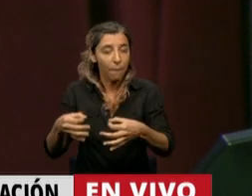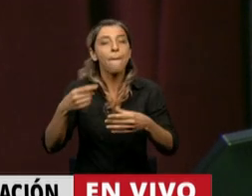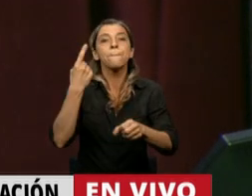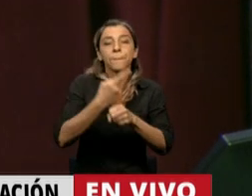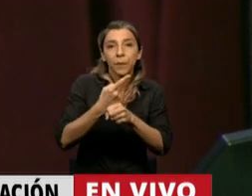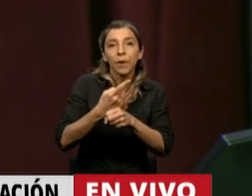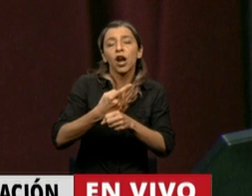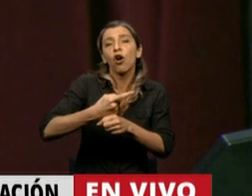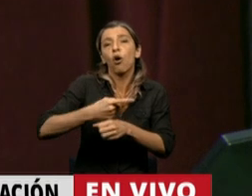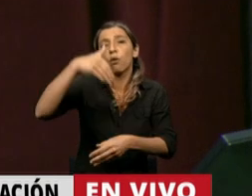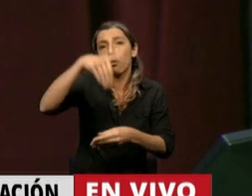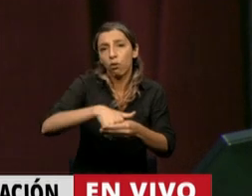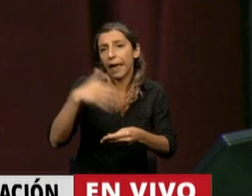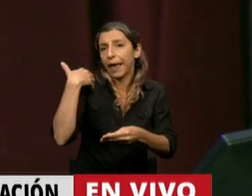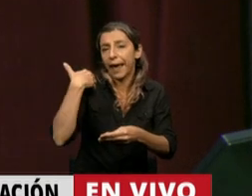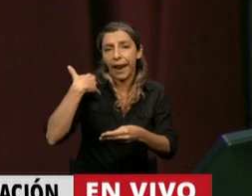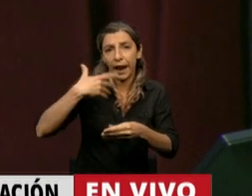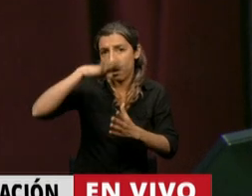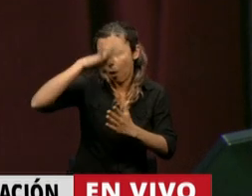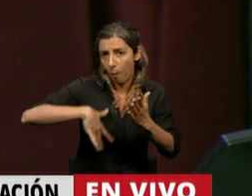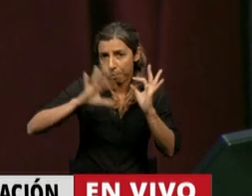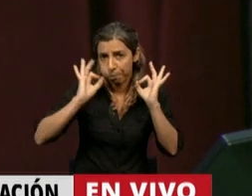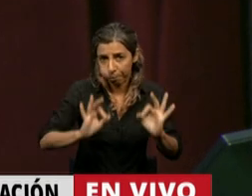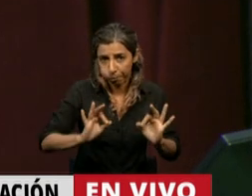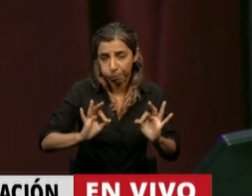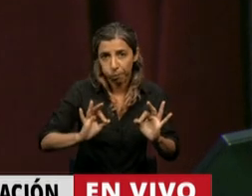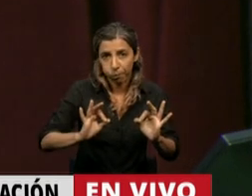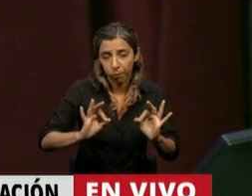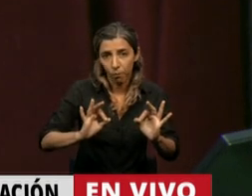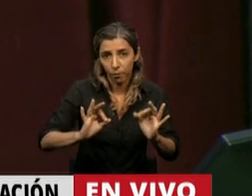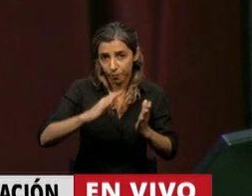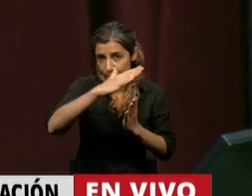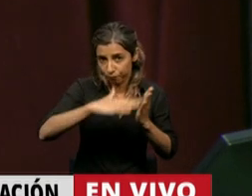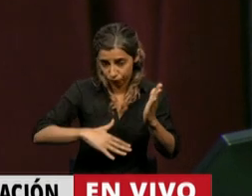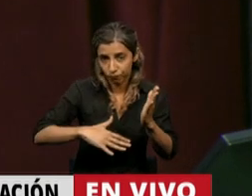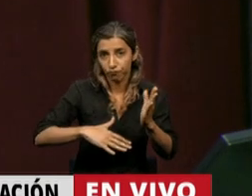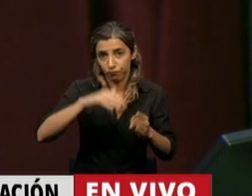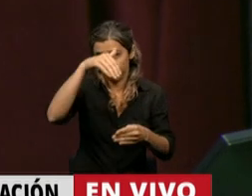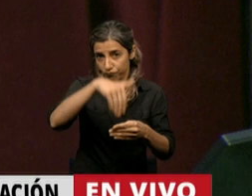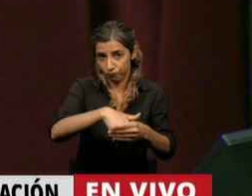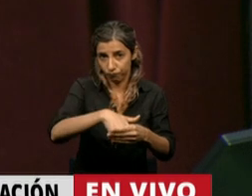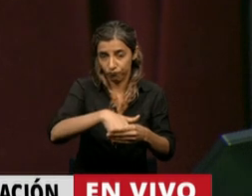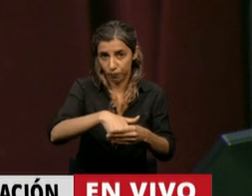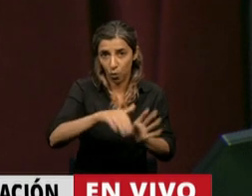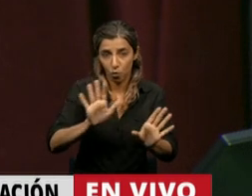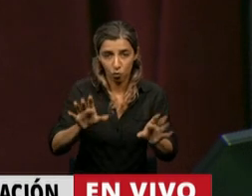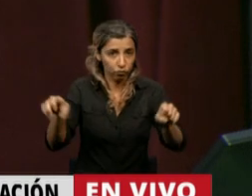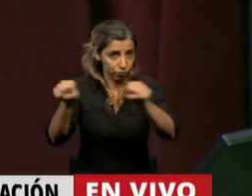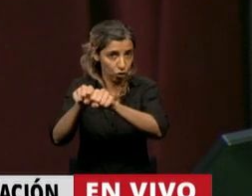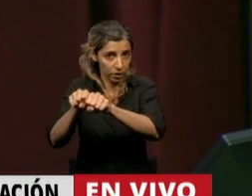general de la ley de manera nominal